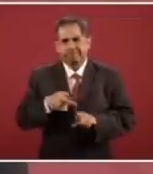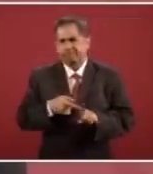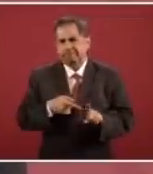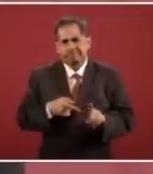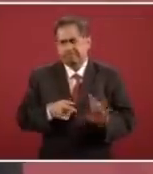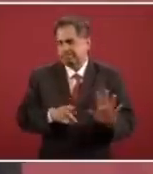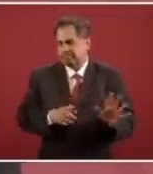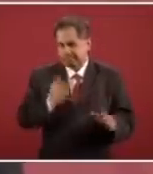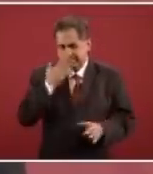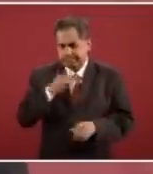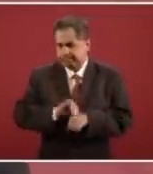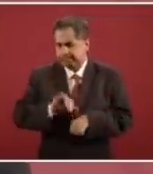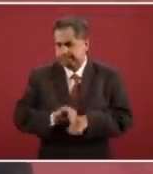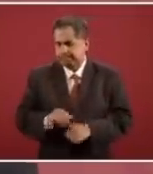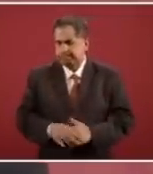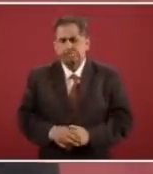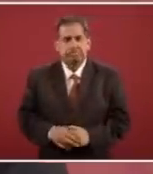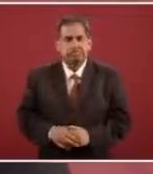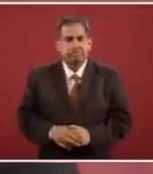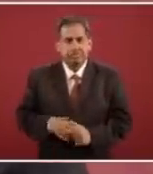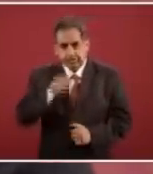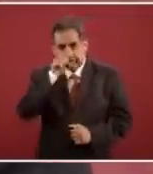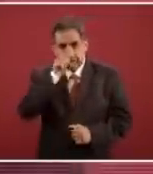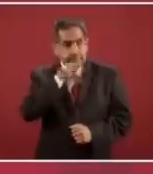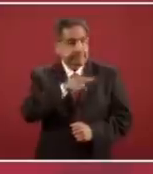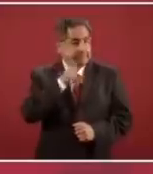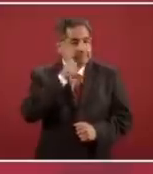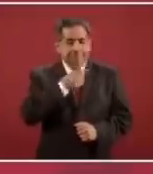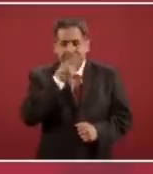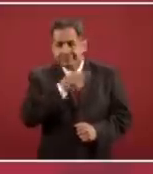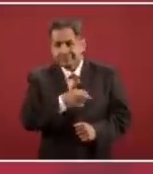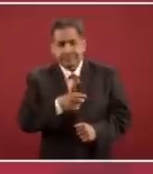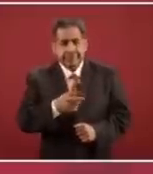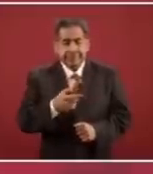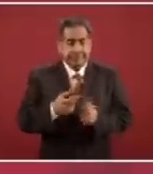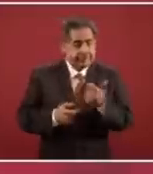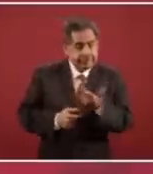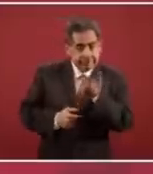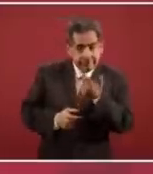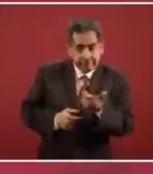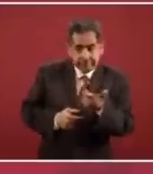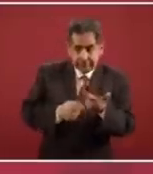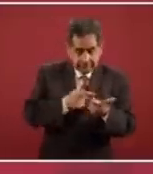Siempre hablamos de que el dinero no es la felicidad,